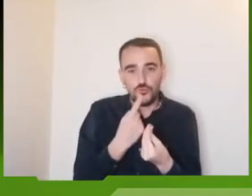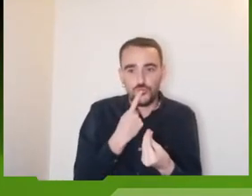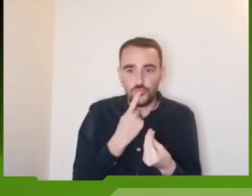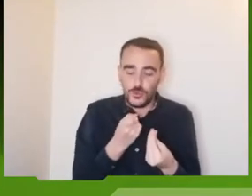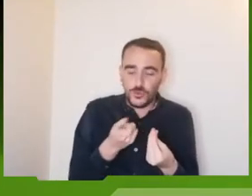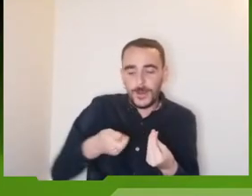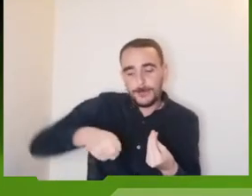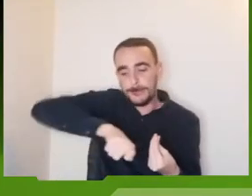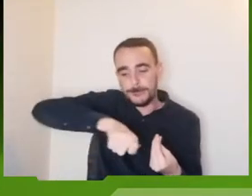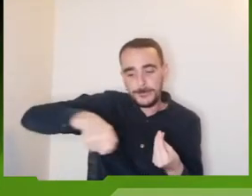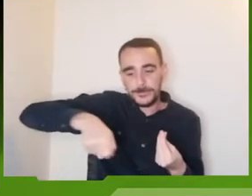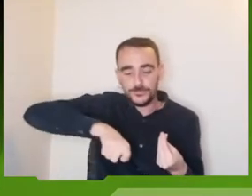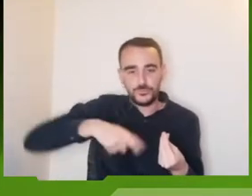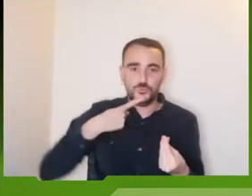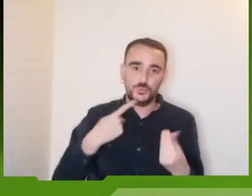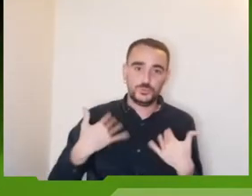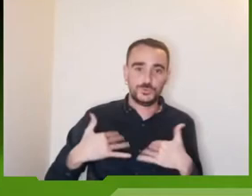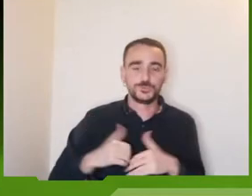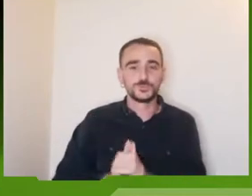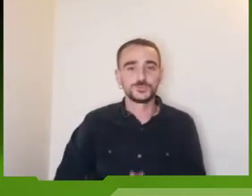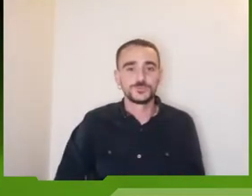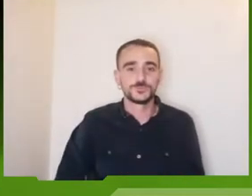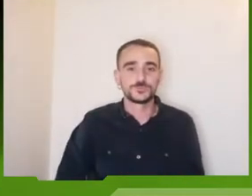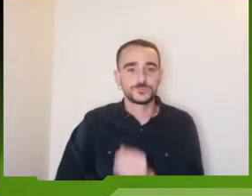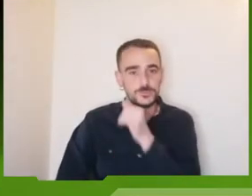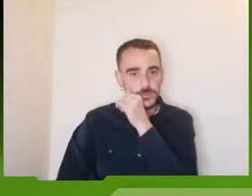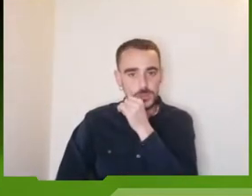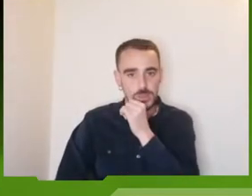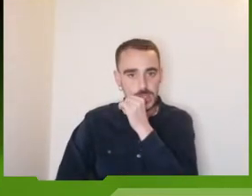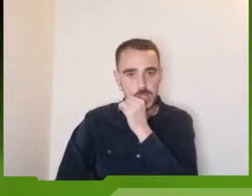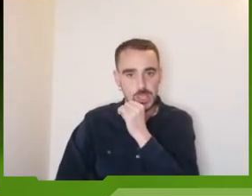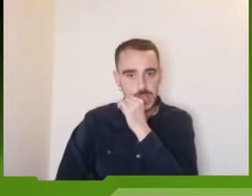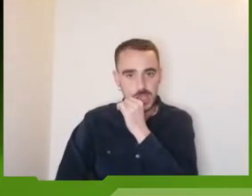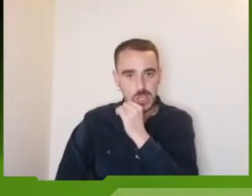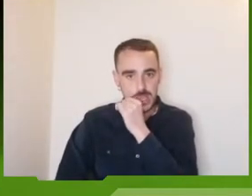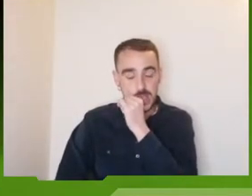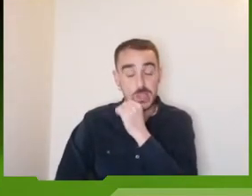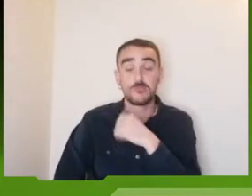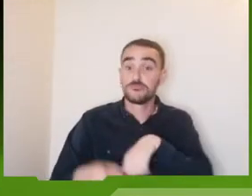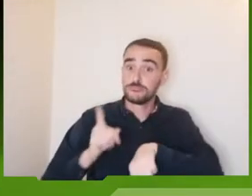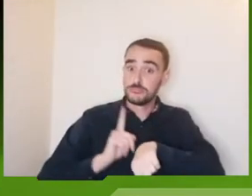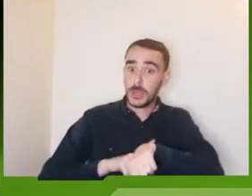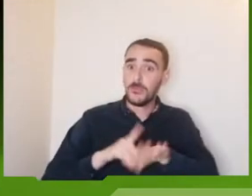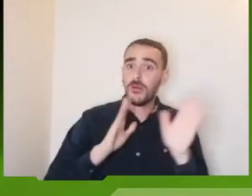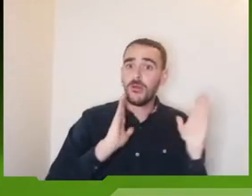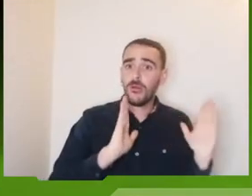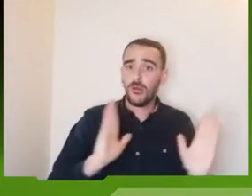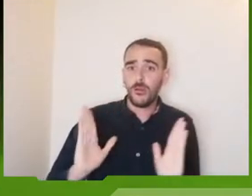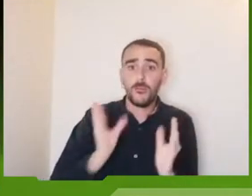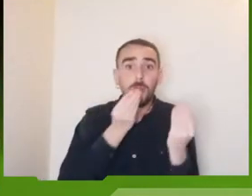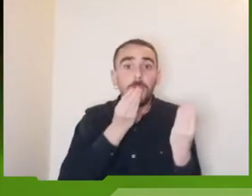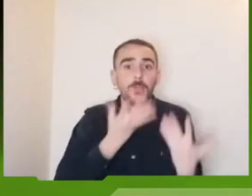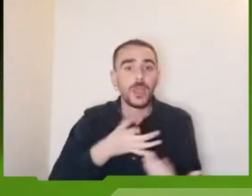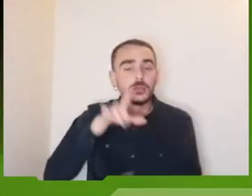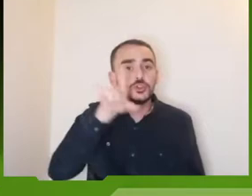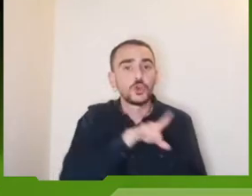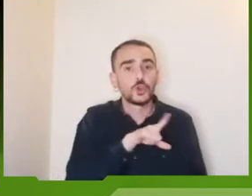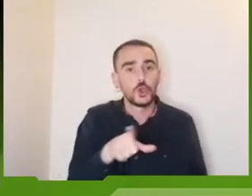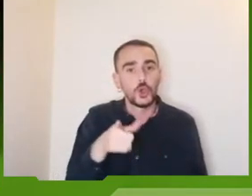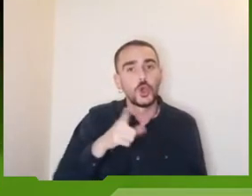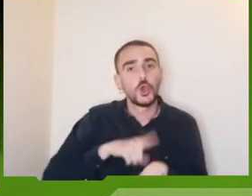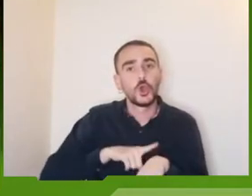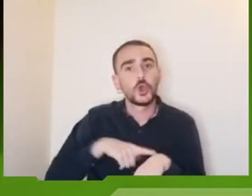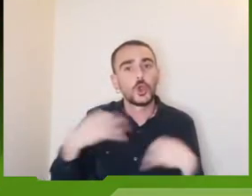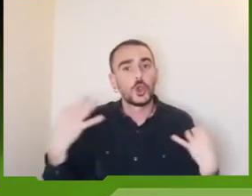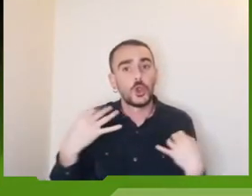Vale, yo creo que la primera. Al final del tiempo bien, ¿no? A ver qué hora es.